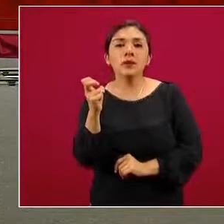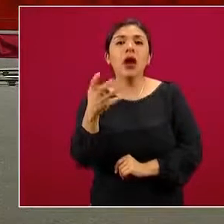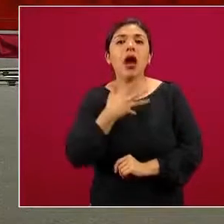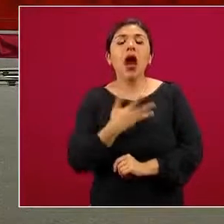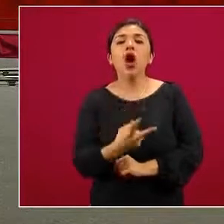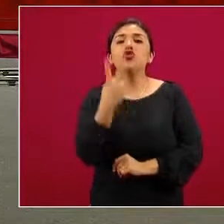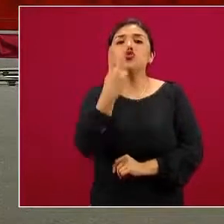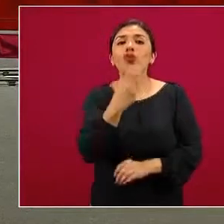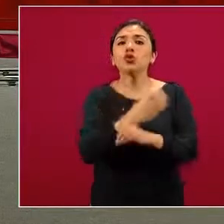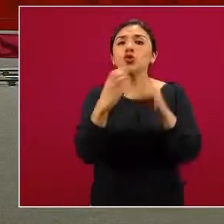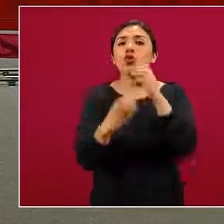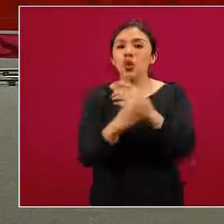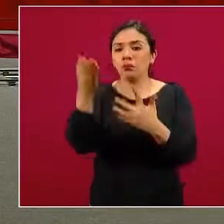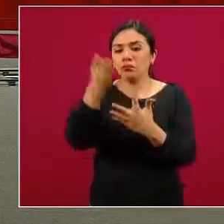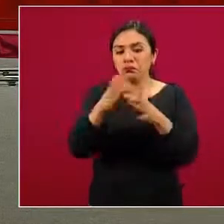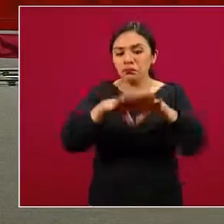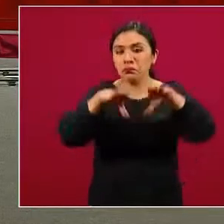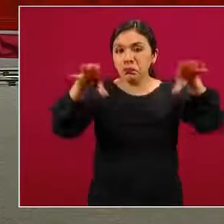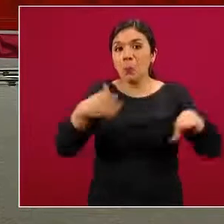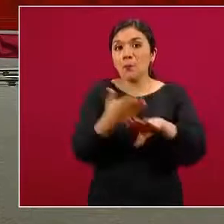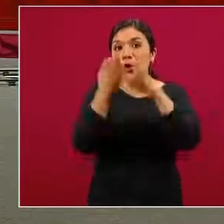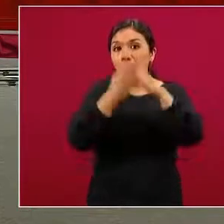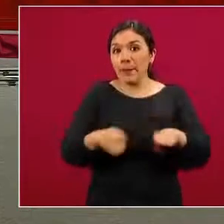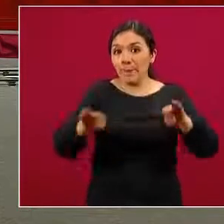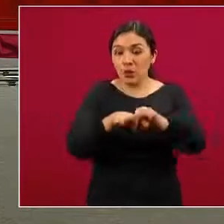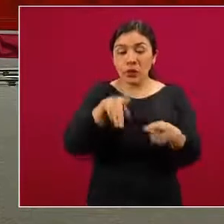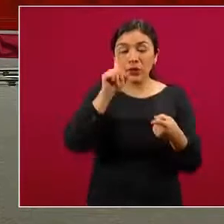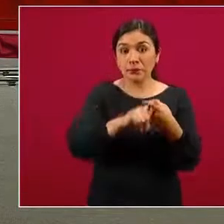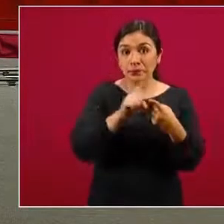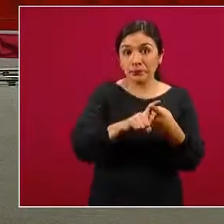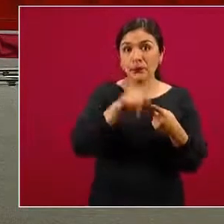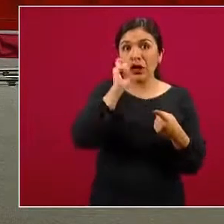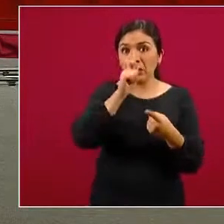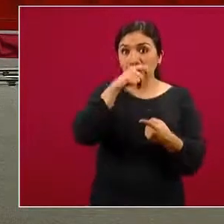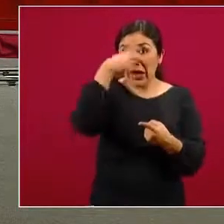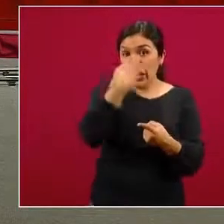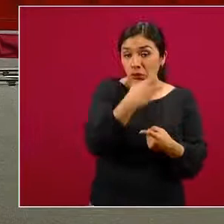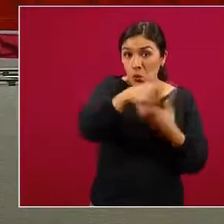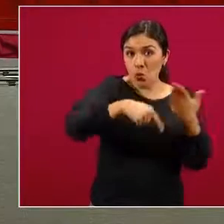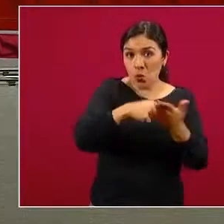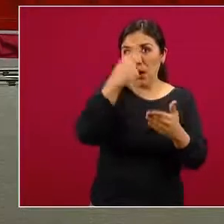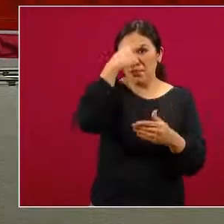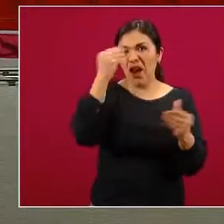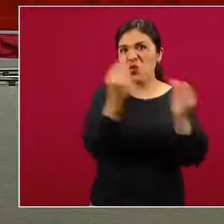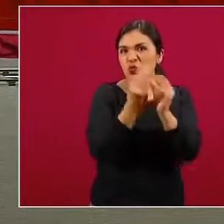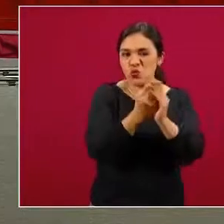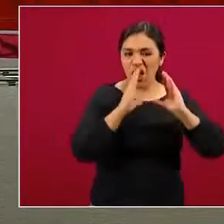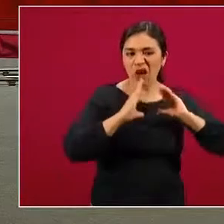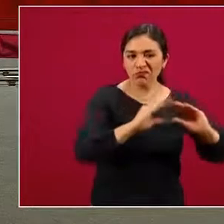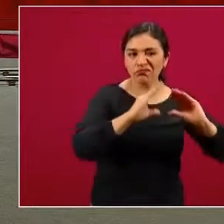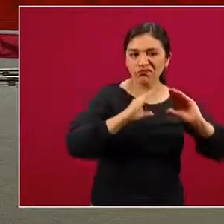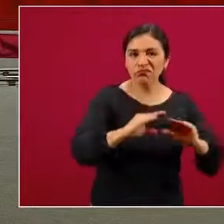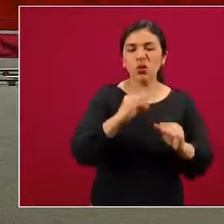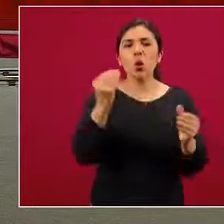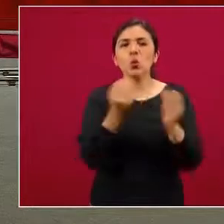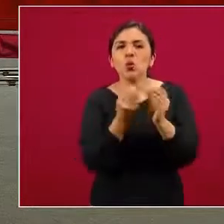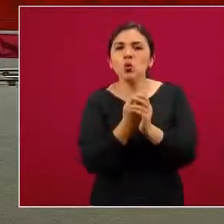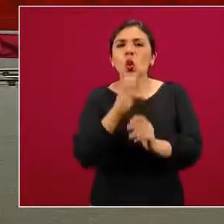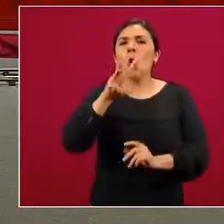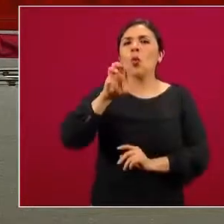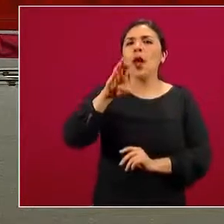2 componentes principales muy importantes. Uno, que es todo un espacio de capacitación, de webinars, de